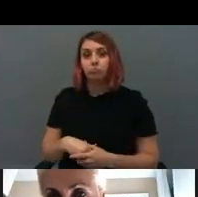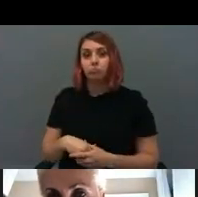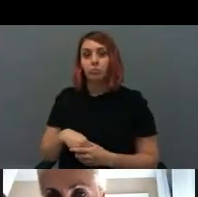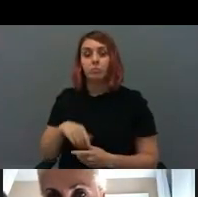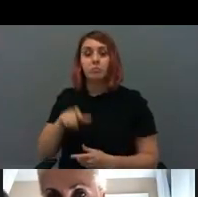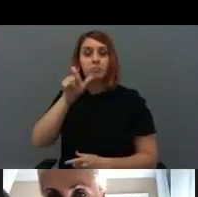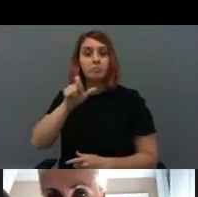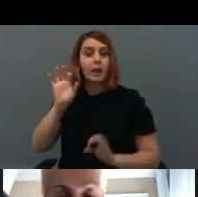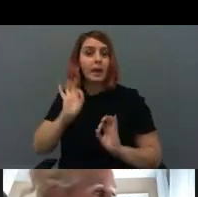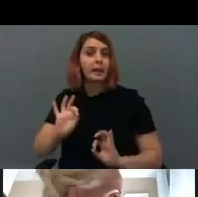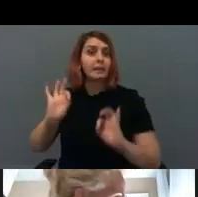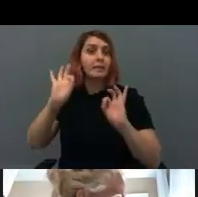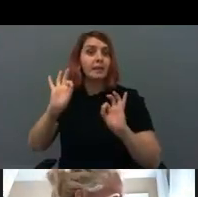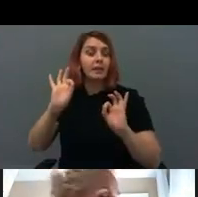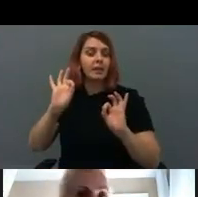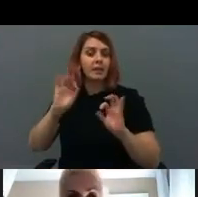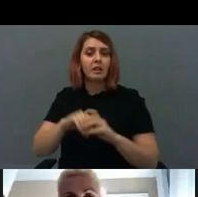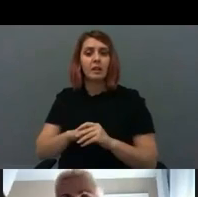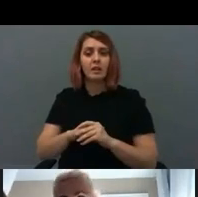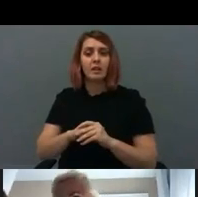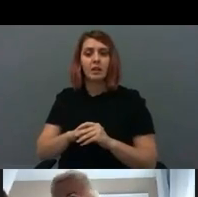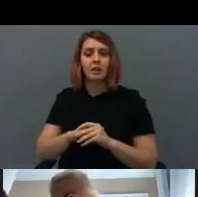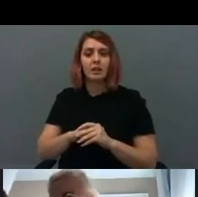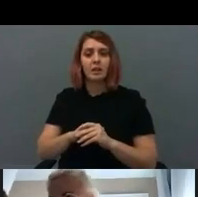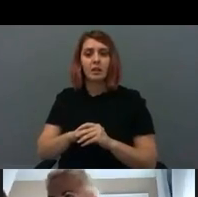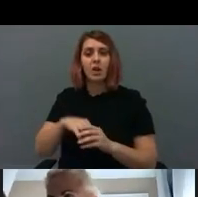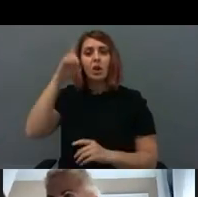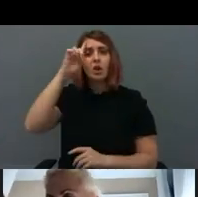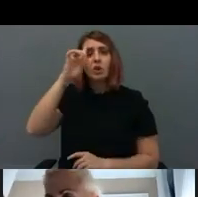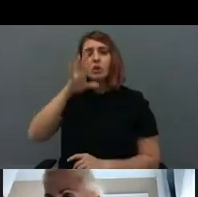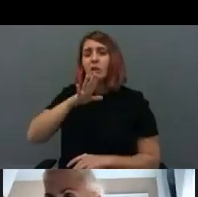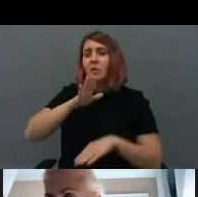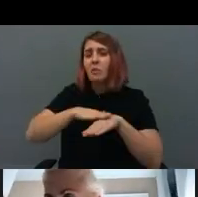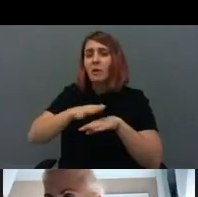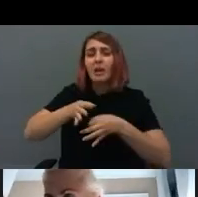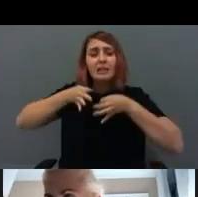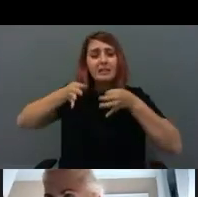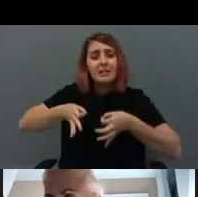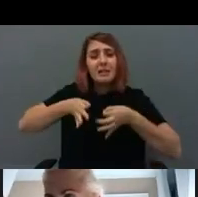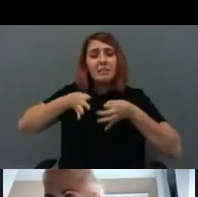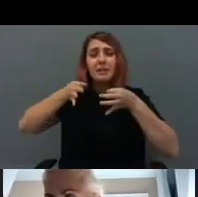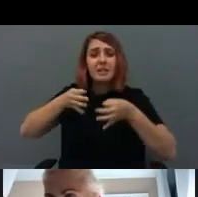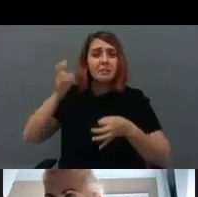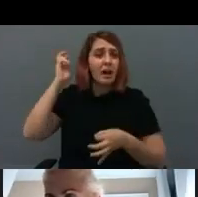especialista. No sé por qué siempre Aspase lo hace